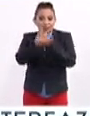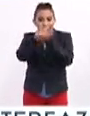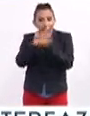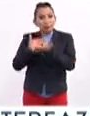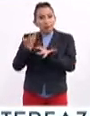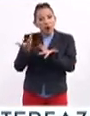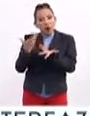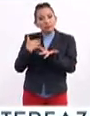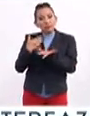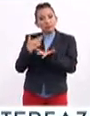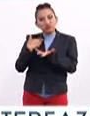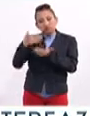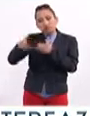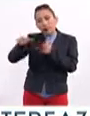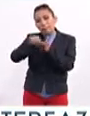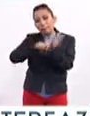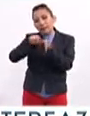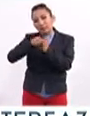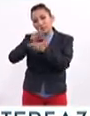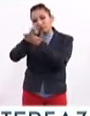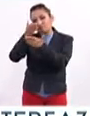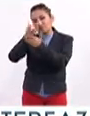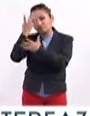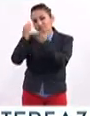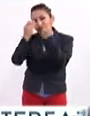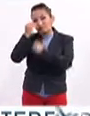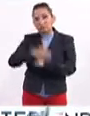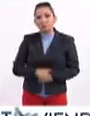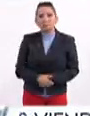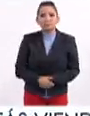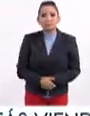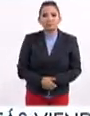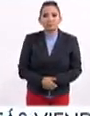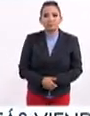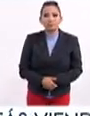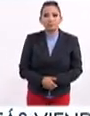poder sustentarme esos meses que yo esté yendo a la capacitación.